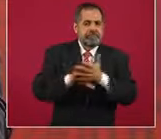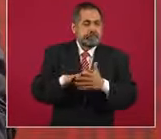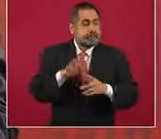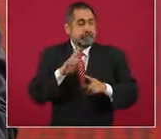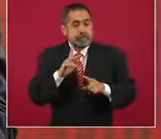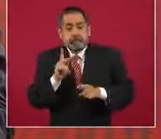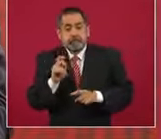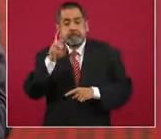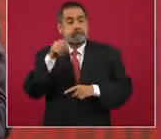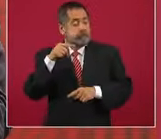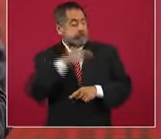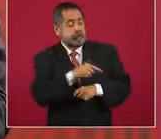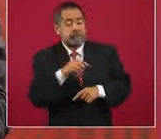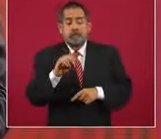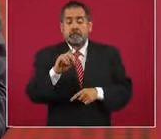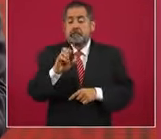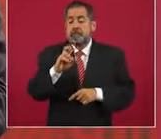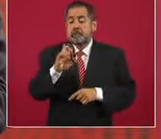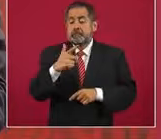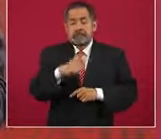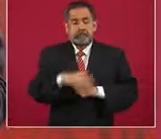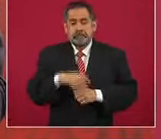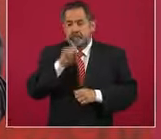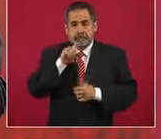y funcionarios.